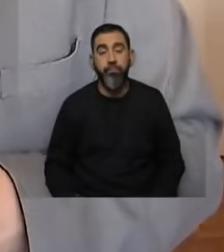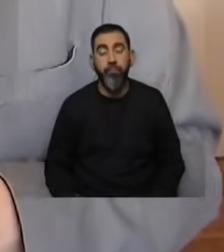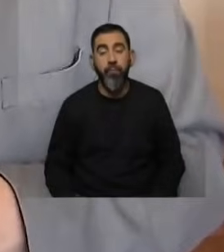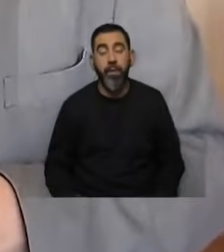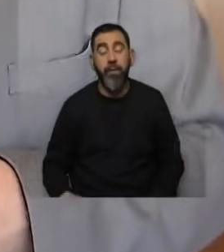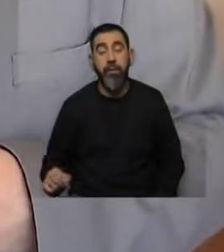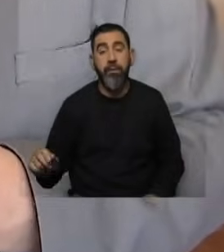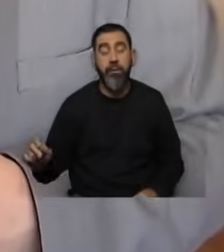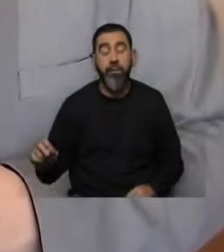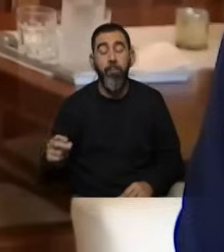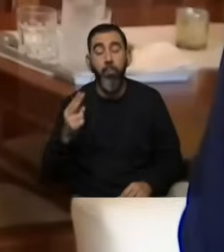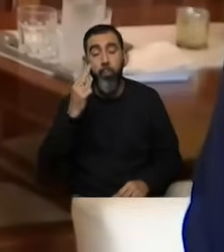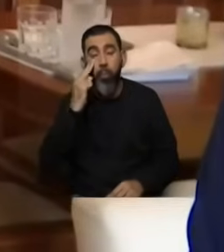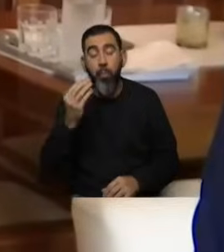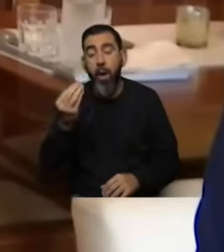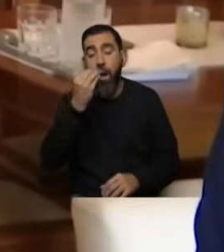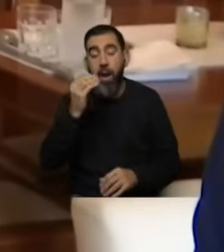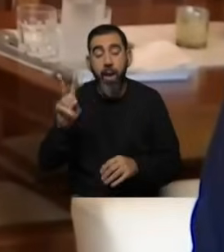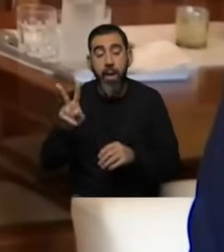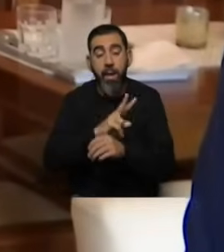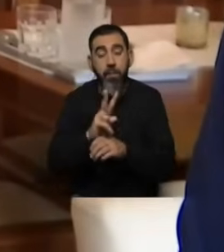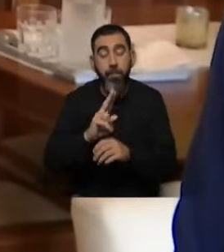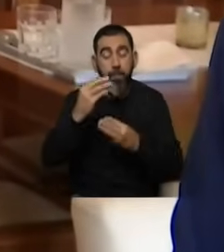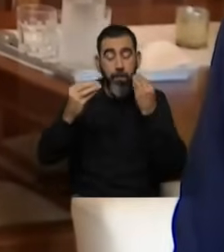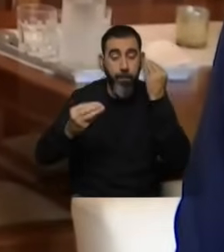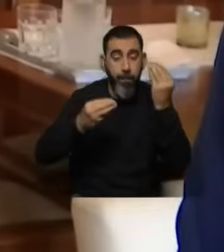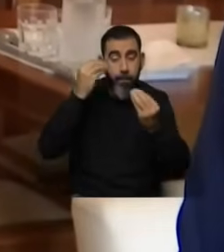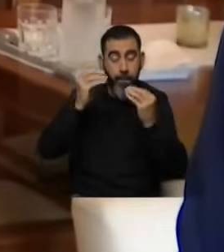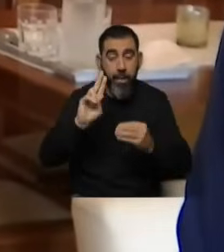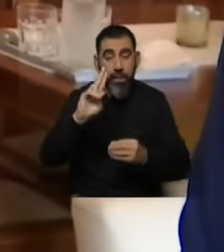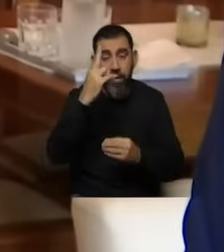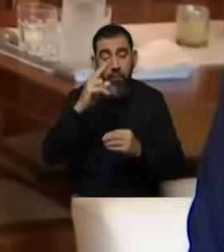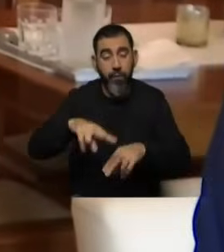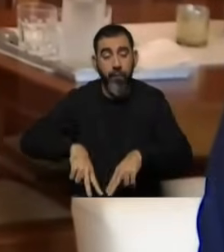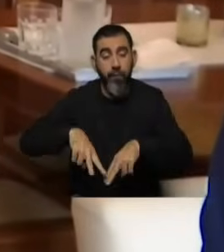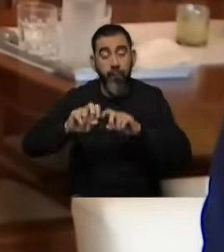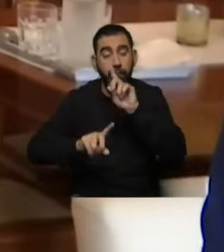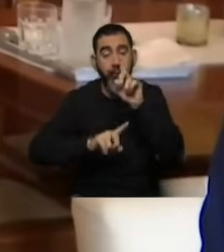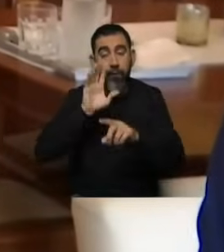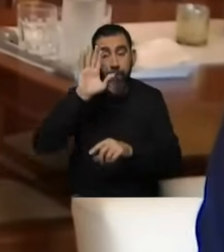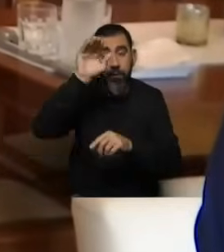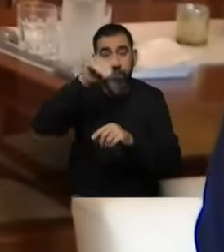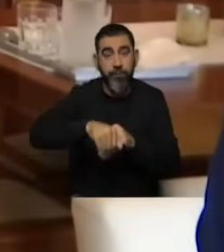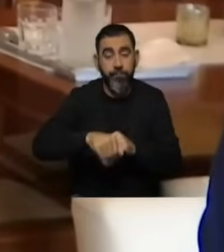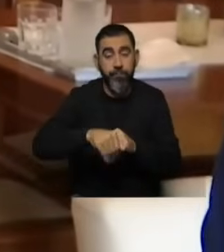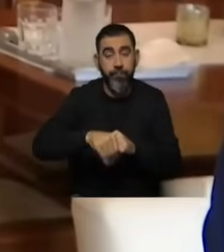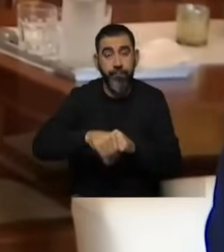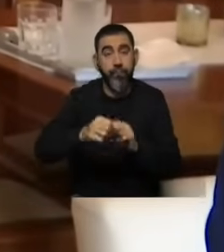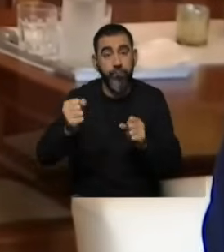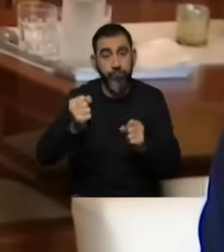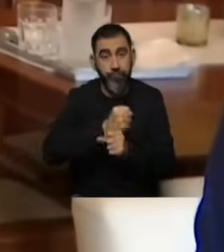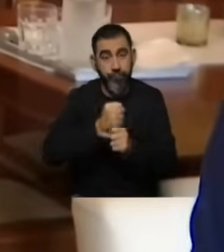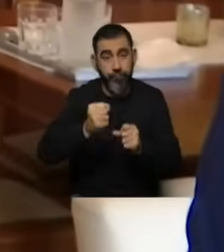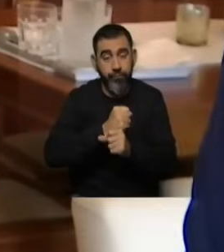inseguridad alimentaria en nuestro país sigue preocupando estudios de la Universidad de la República así lo